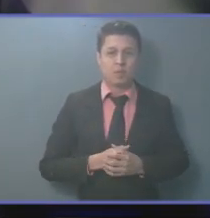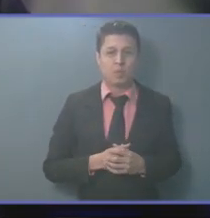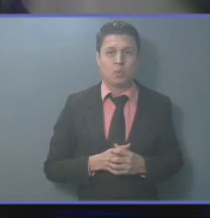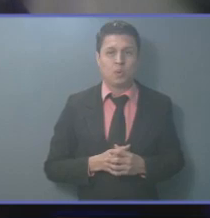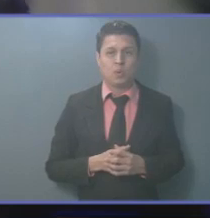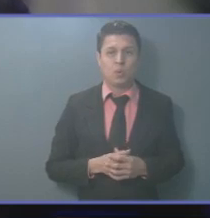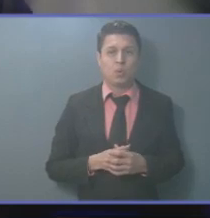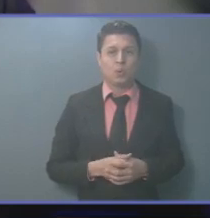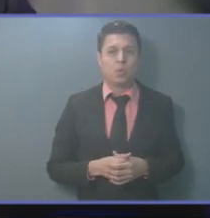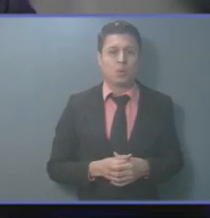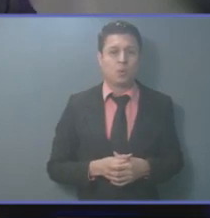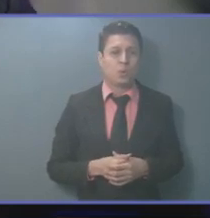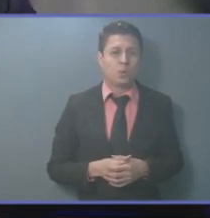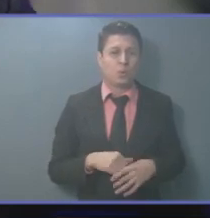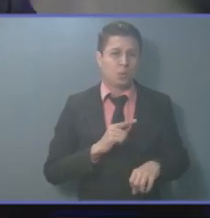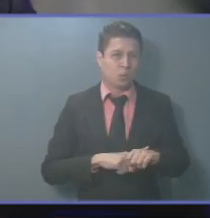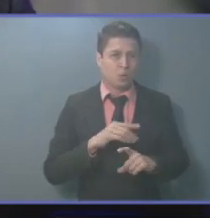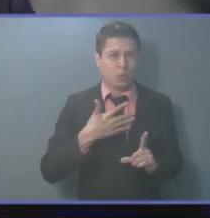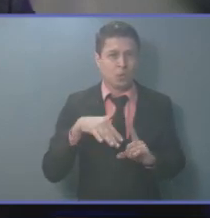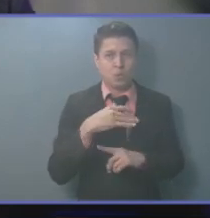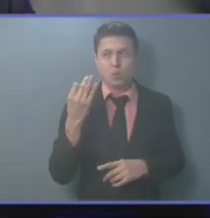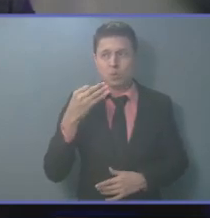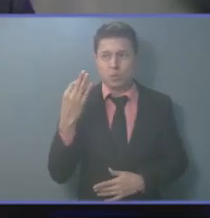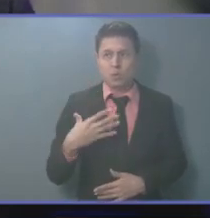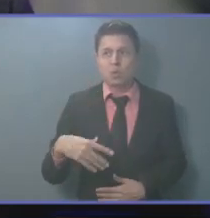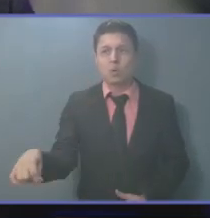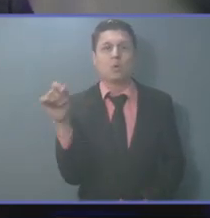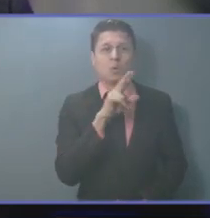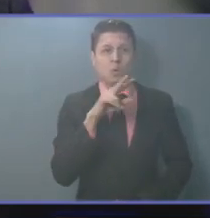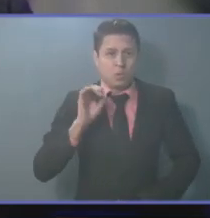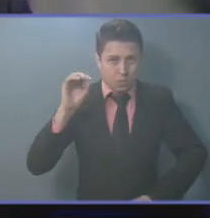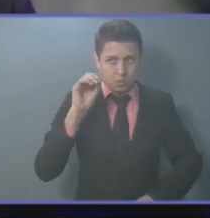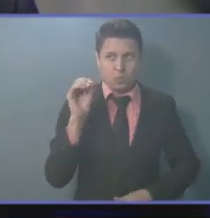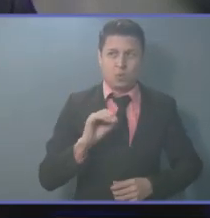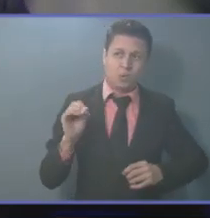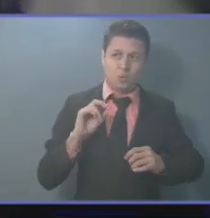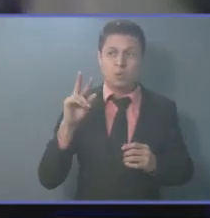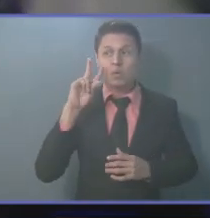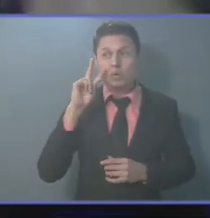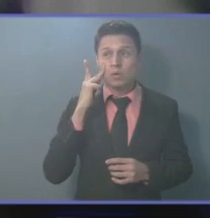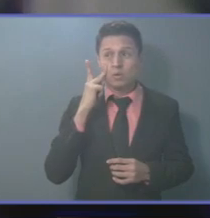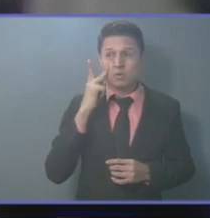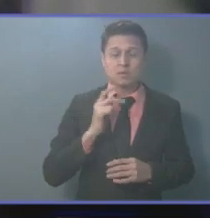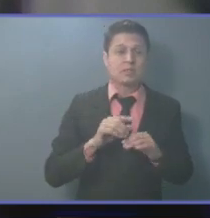Y de hecho, el 30%, que significan